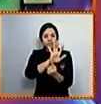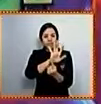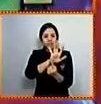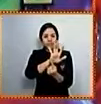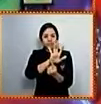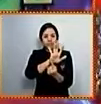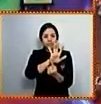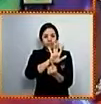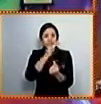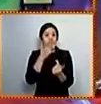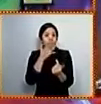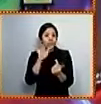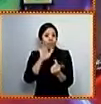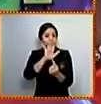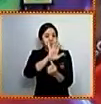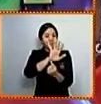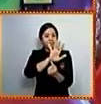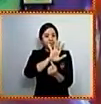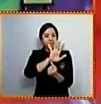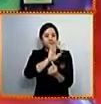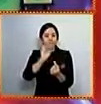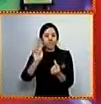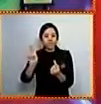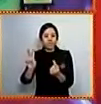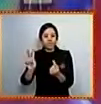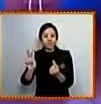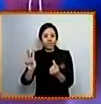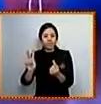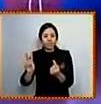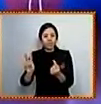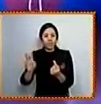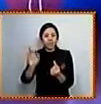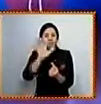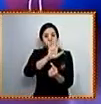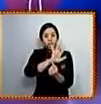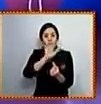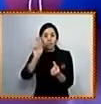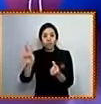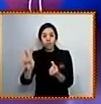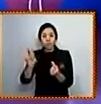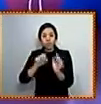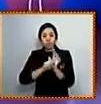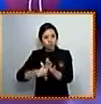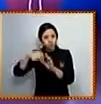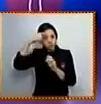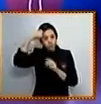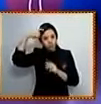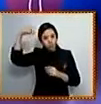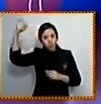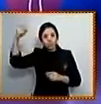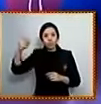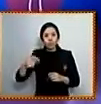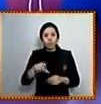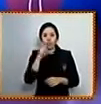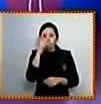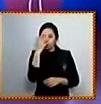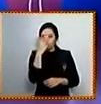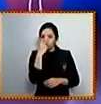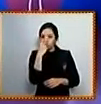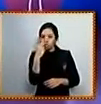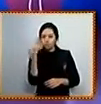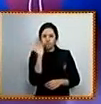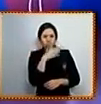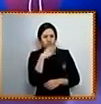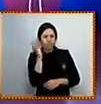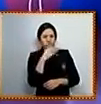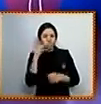dígito. Suerte. 2. Número ganador para la diaria 52 con su sueño zorrillo. En el cuadro del cuerpo